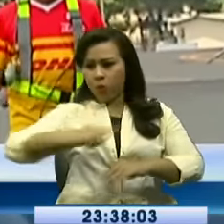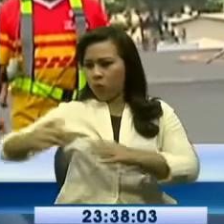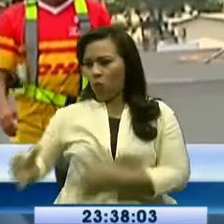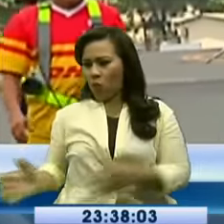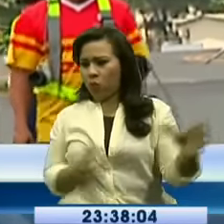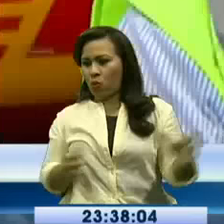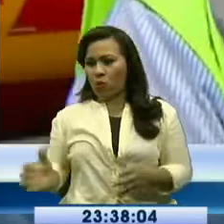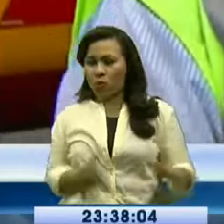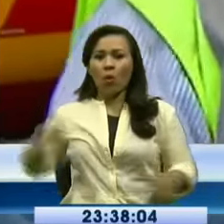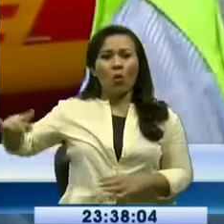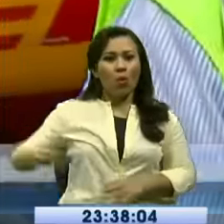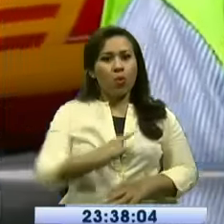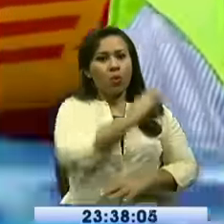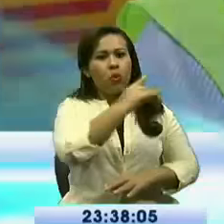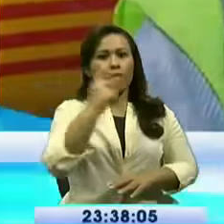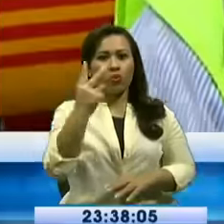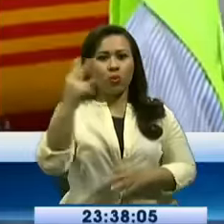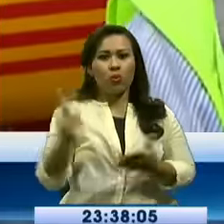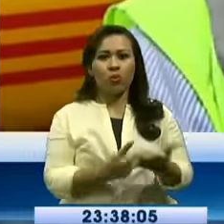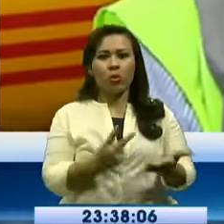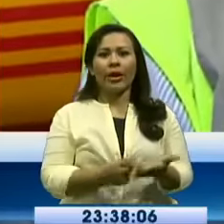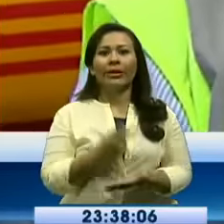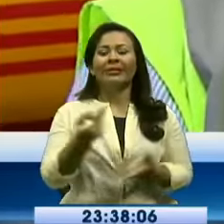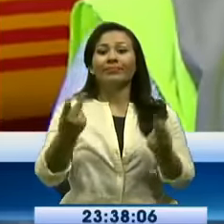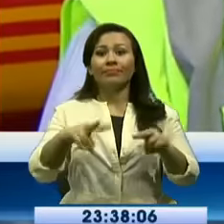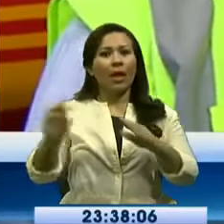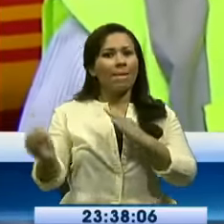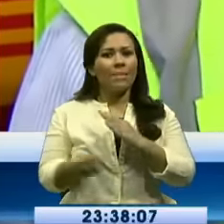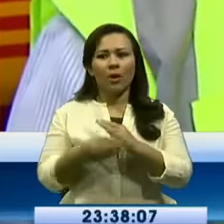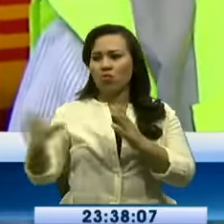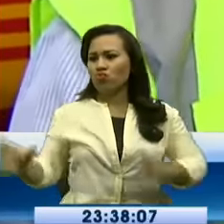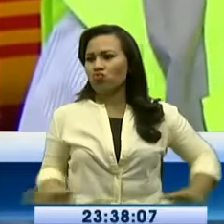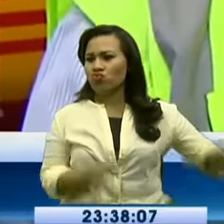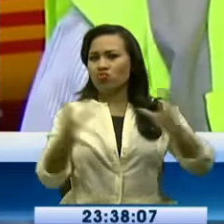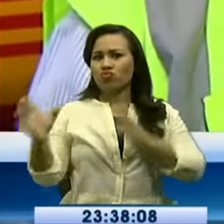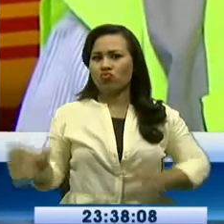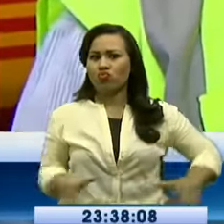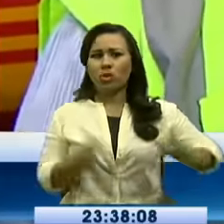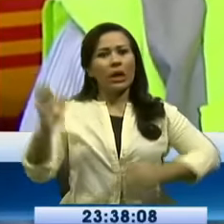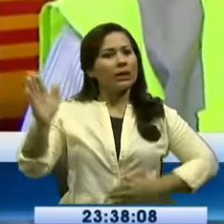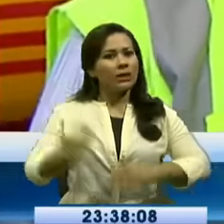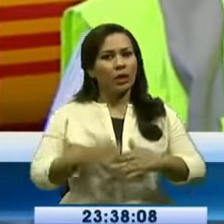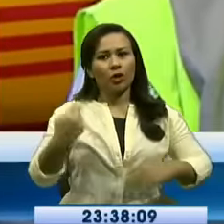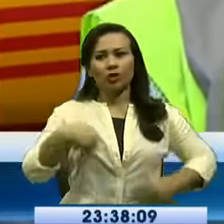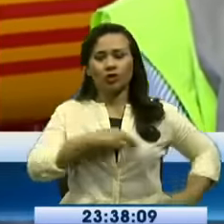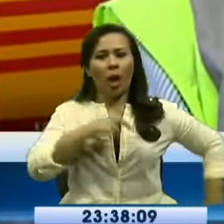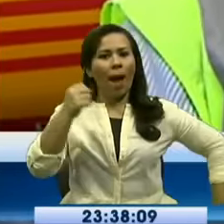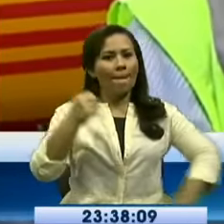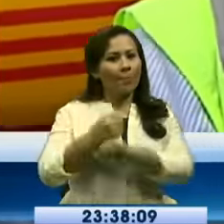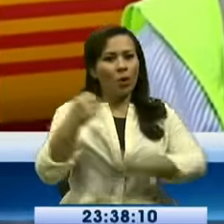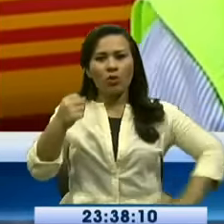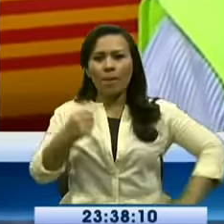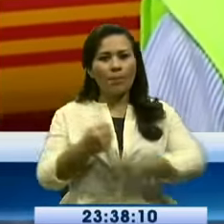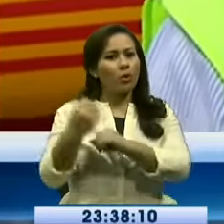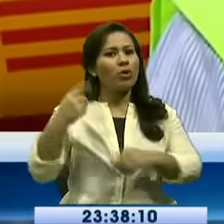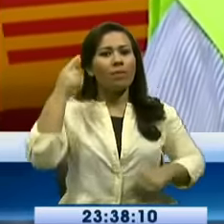nuevo y volverlo a enviar. Perfecto, y mientras más donaciones hayan, se llene esto, ustedes seguirán dando la mano. Exactamente, para los... eso es lo que queremos